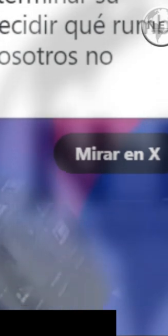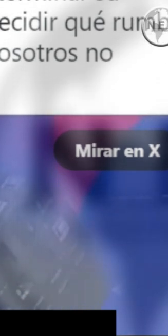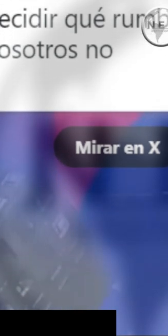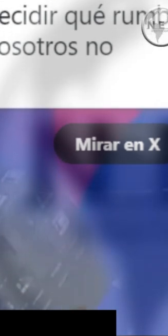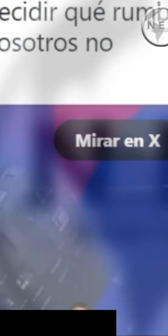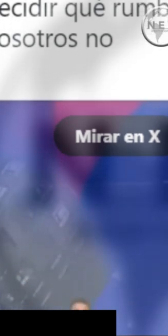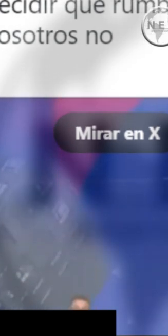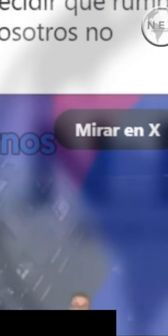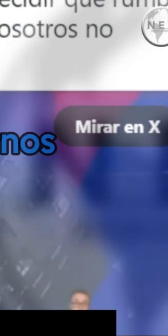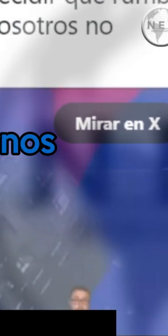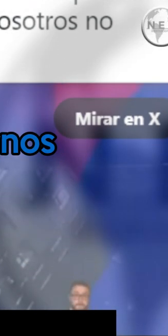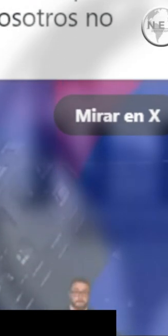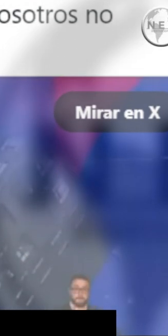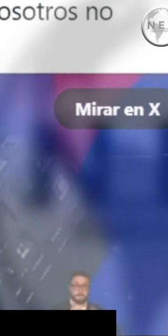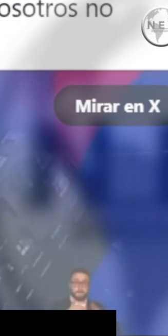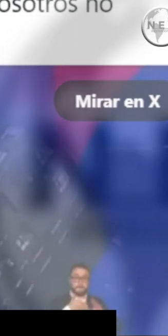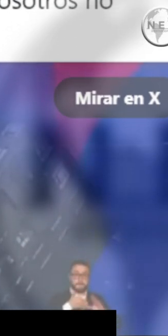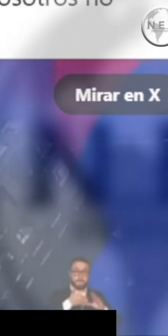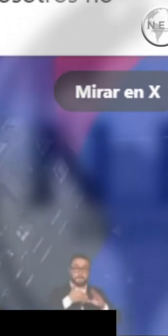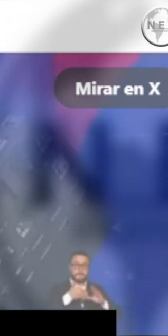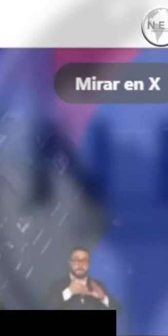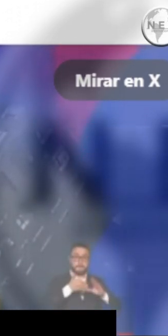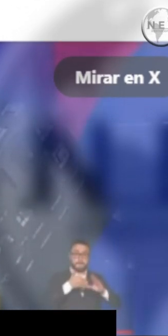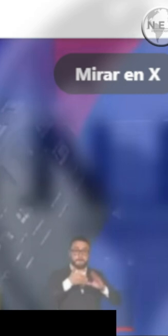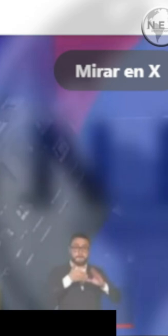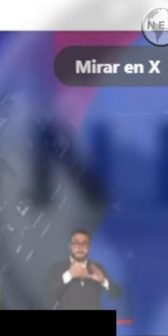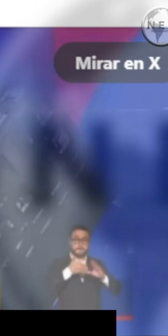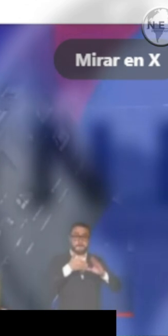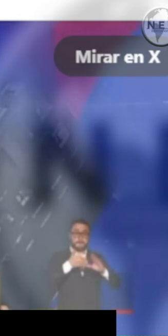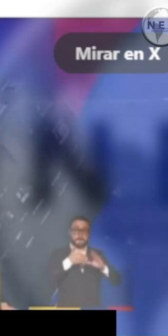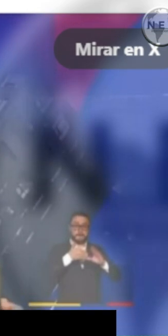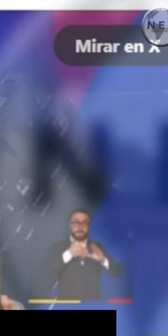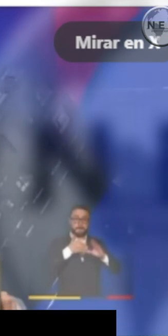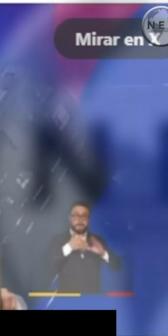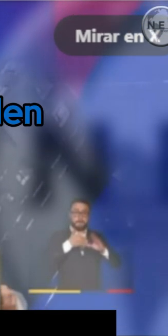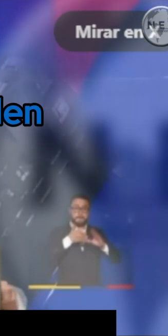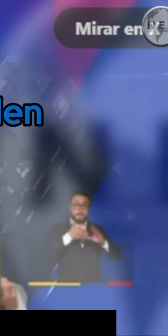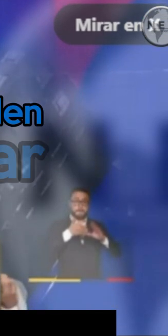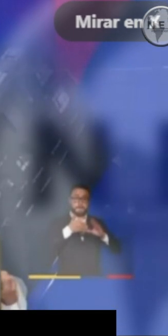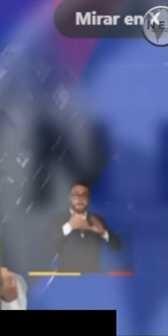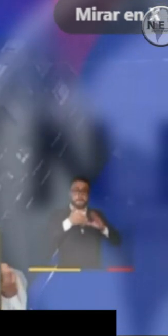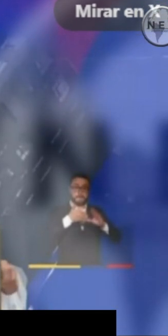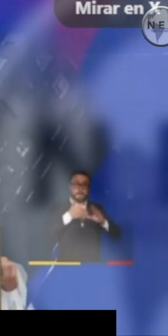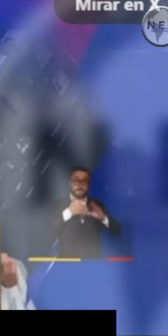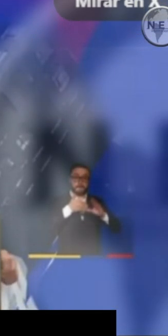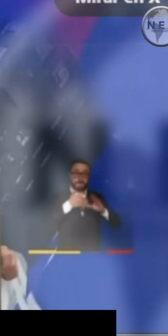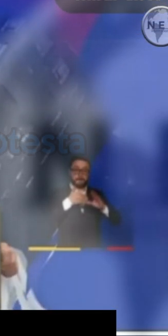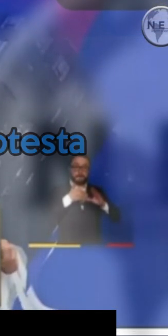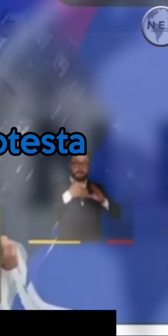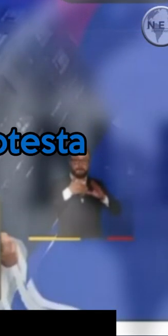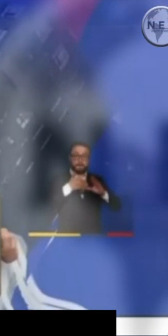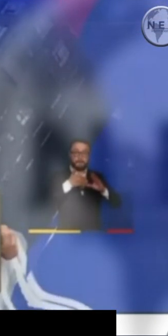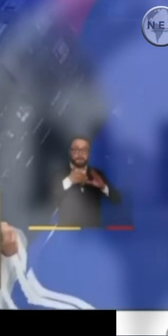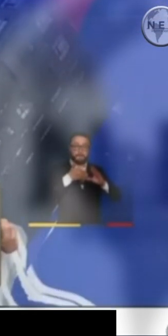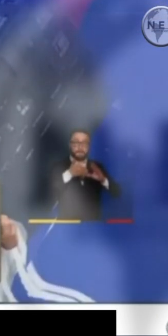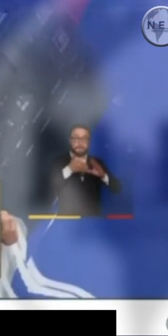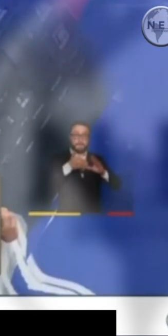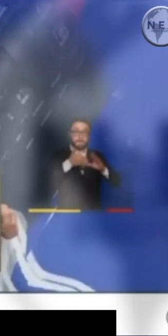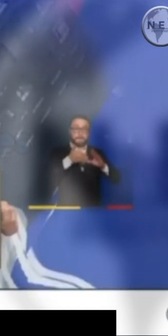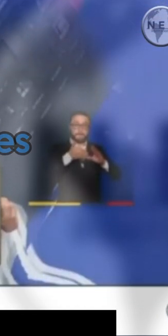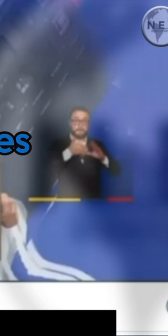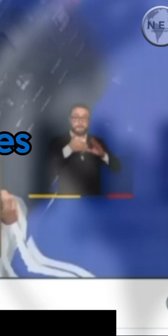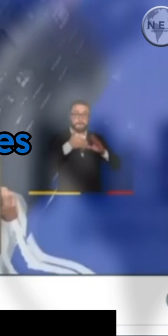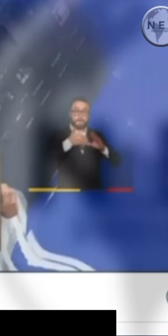las calles, no podemos dormirnos, dijo. El jefe de Estado dijo a las Fuerzas Armadas que la orden no es atacar a la población que protesta, a